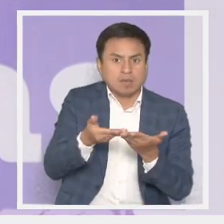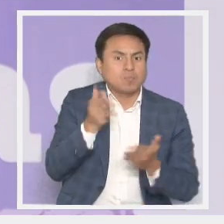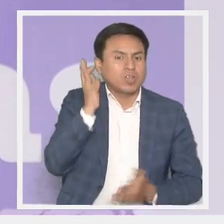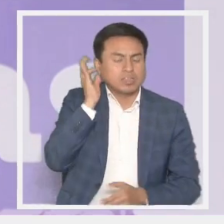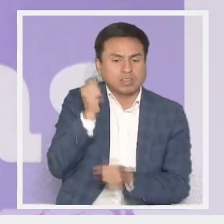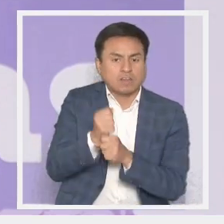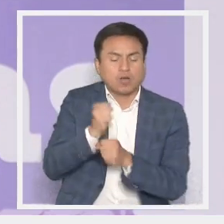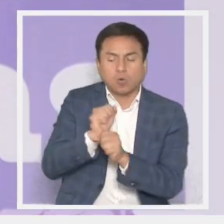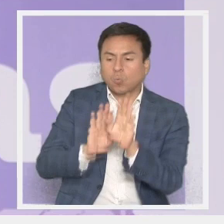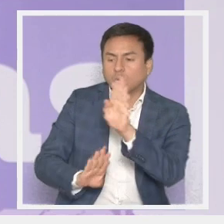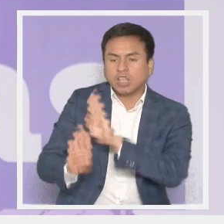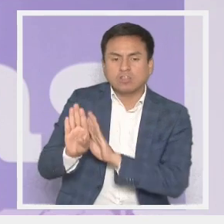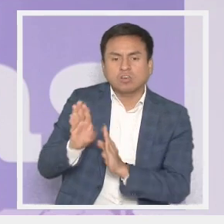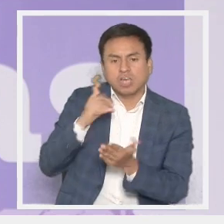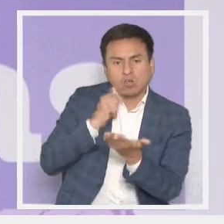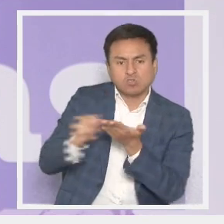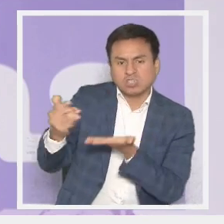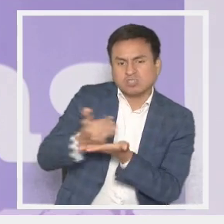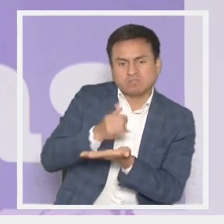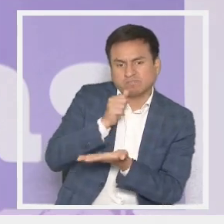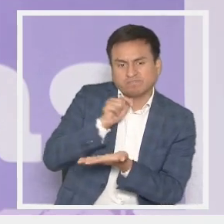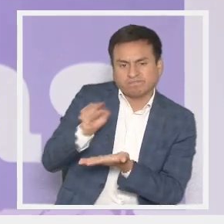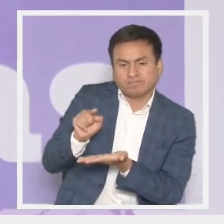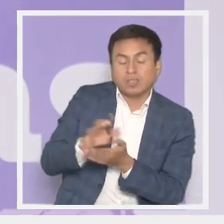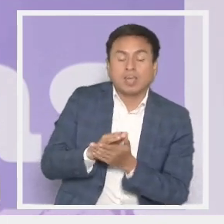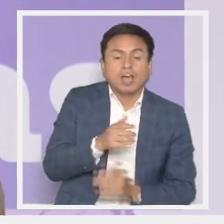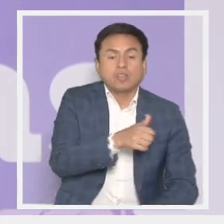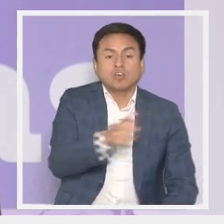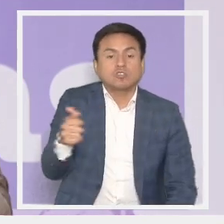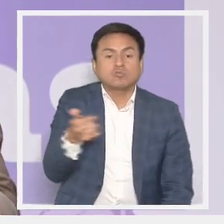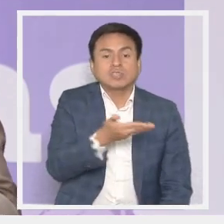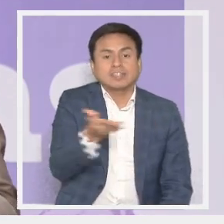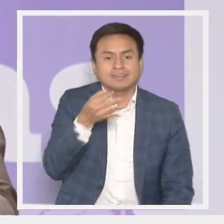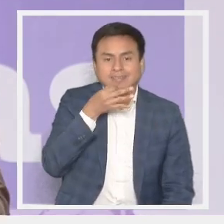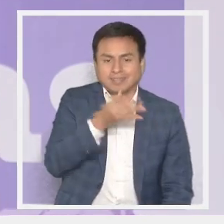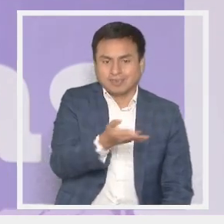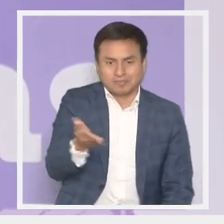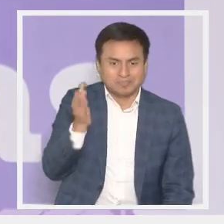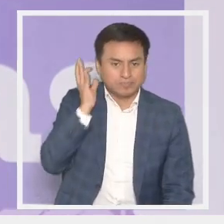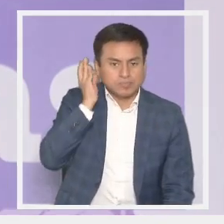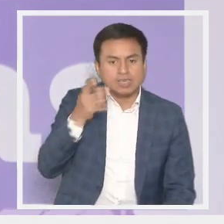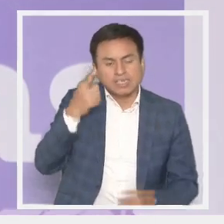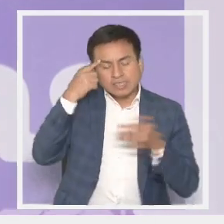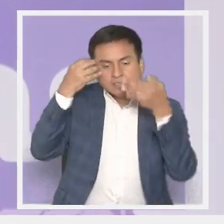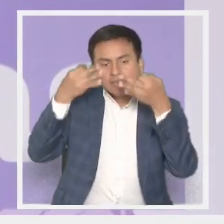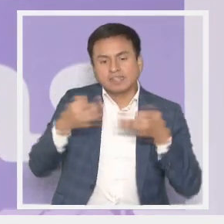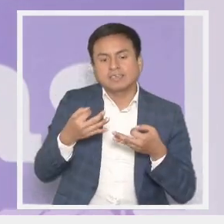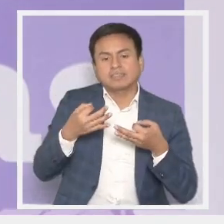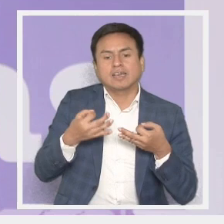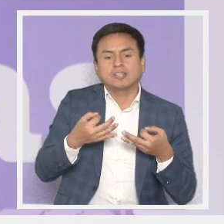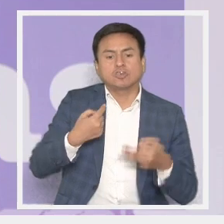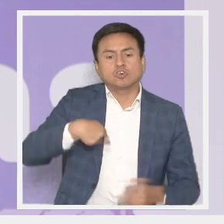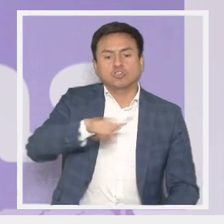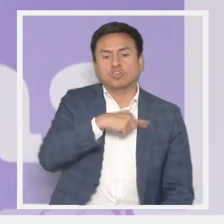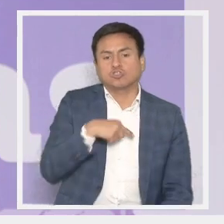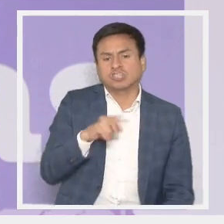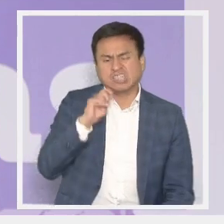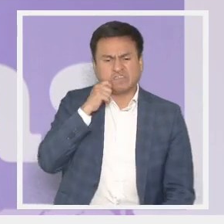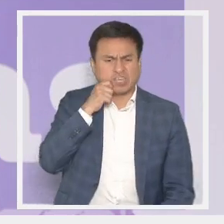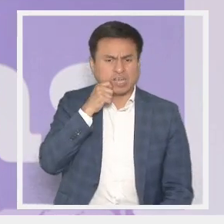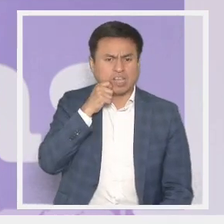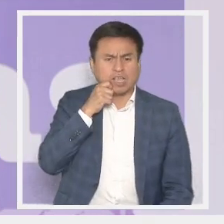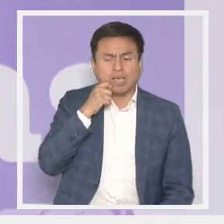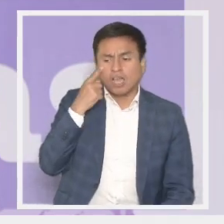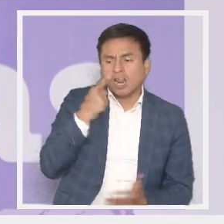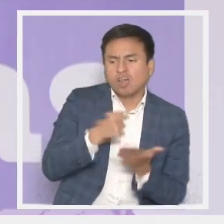con los trabajos de cuidados no reconocidos. A todas ustedes les digo, tengan la certeza que no nos vamos a quedar solamente en